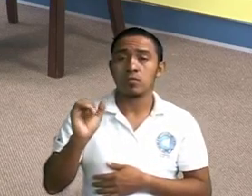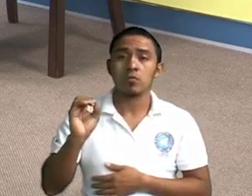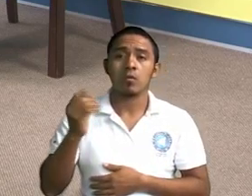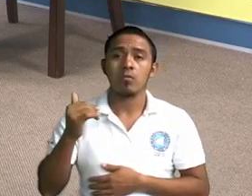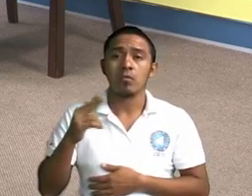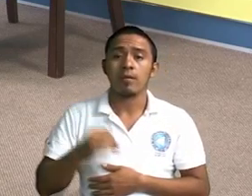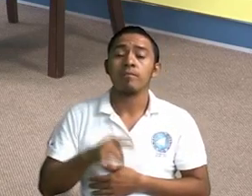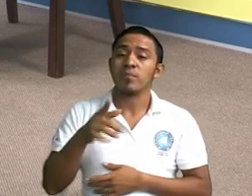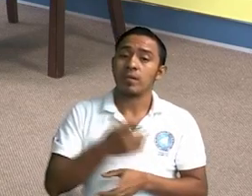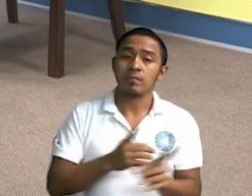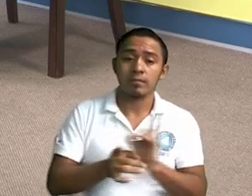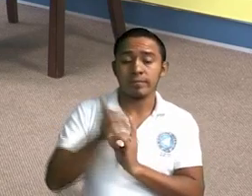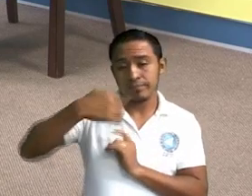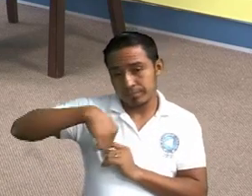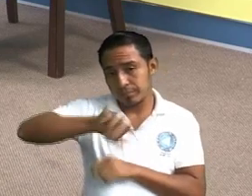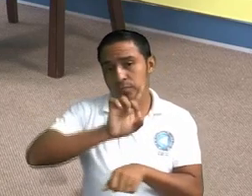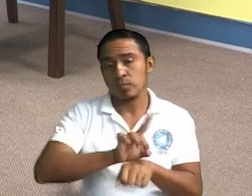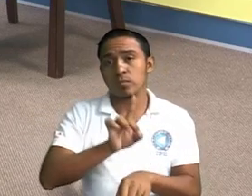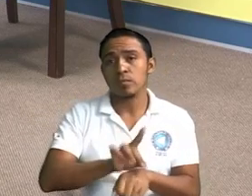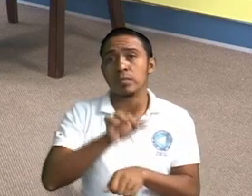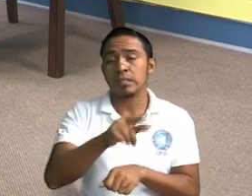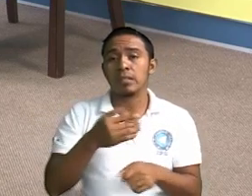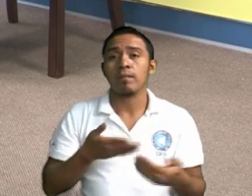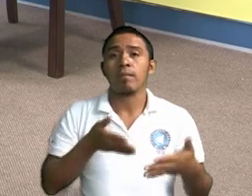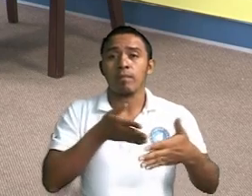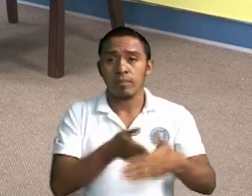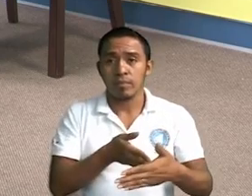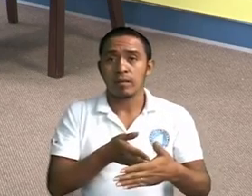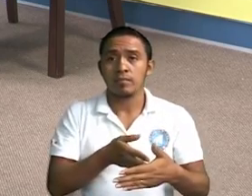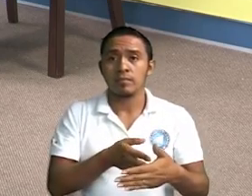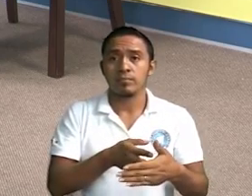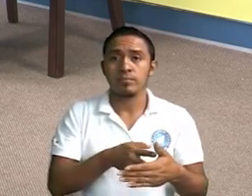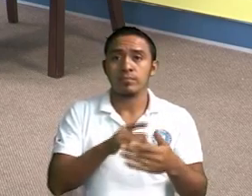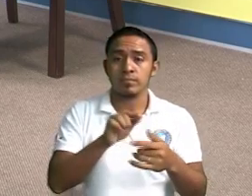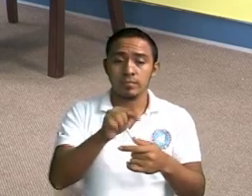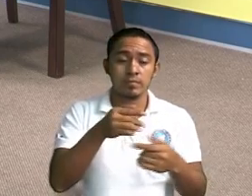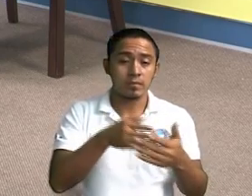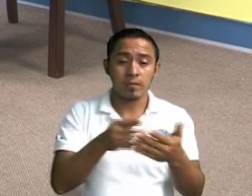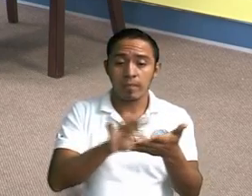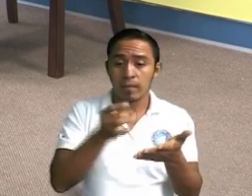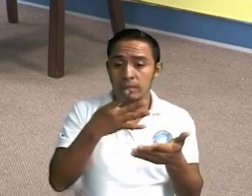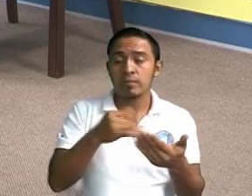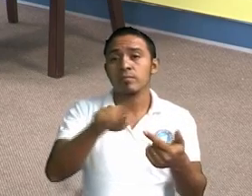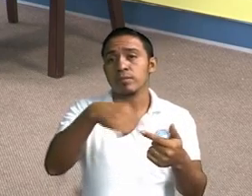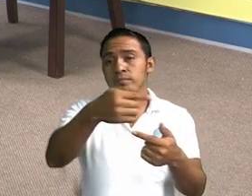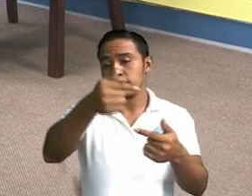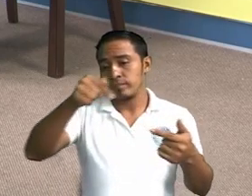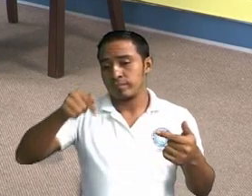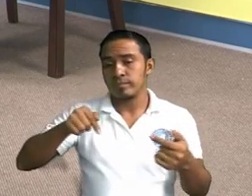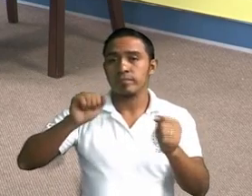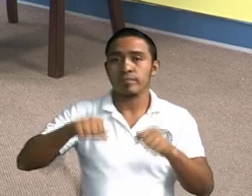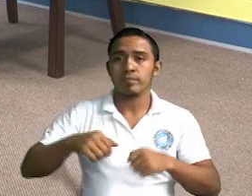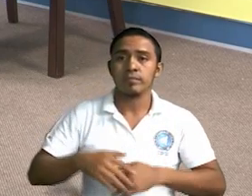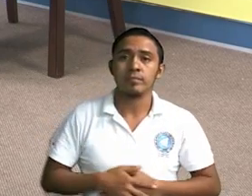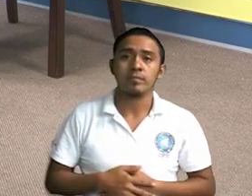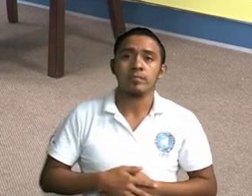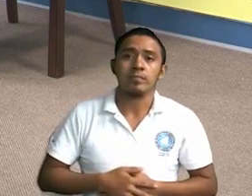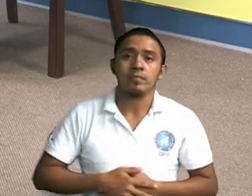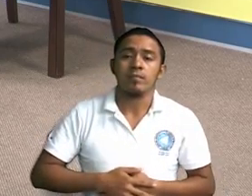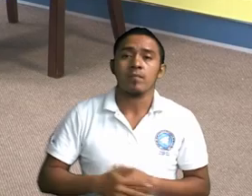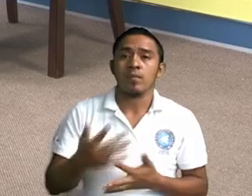no sepamos debe regresar donde su médico para que él supere este medicamento y nosotros proceder lo porque hay consecuencias de no manejar